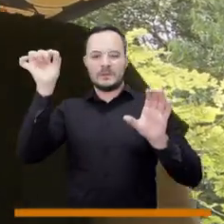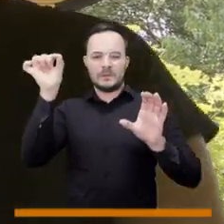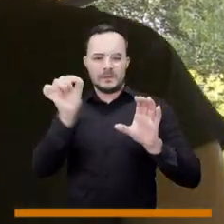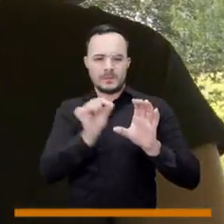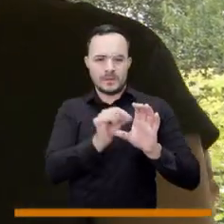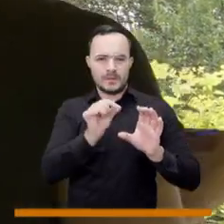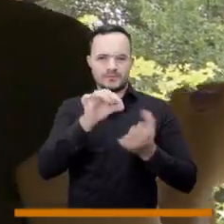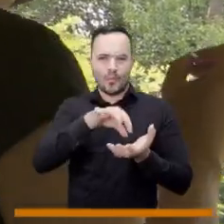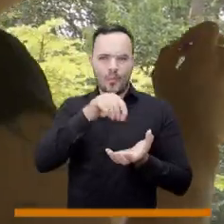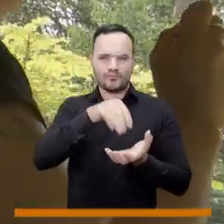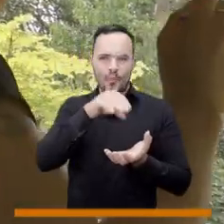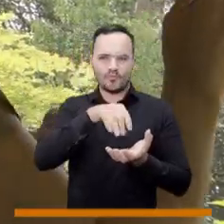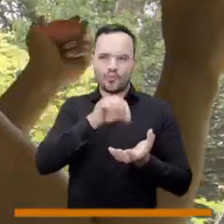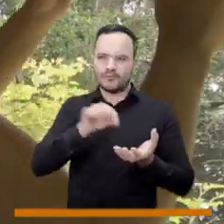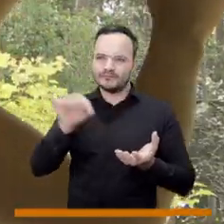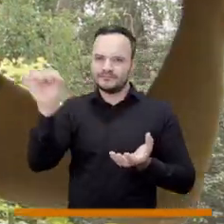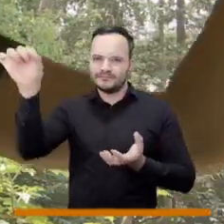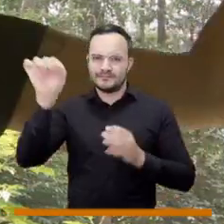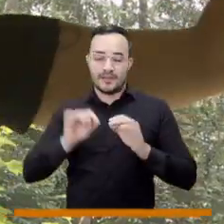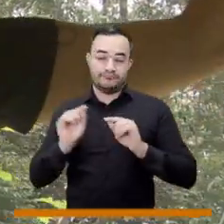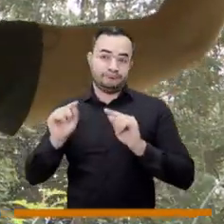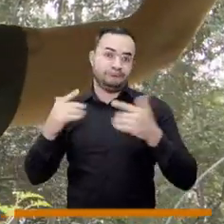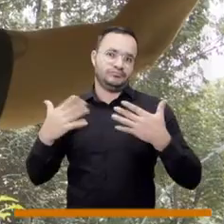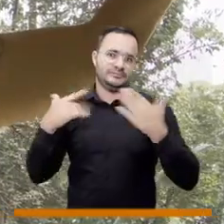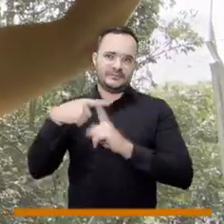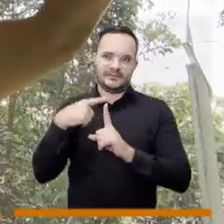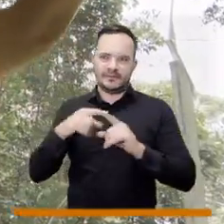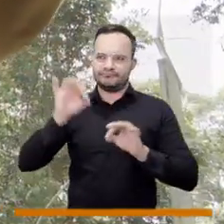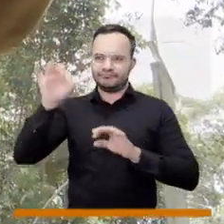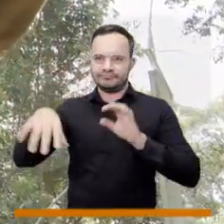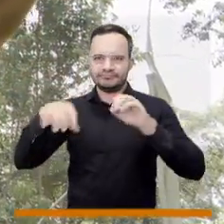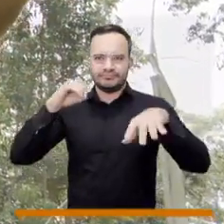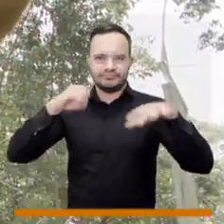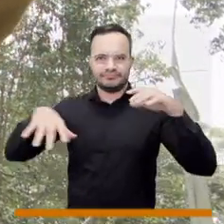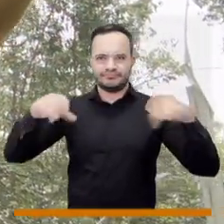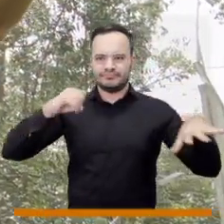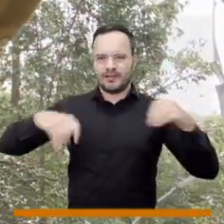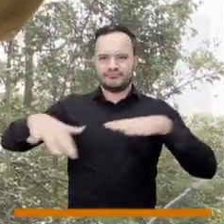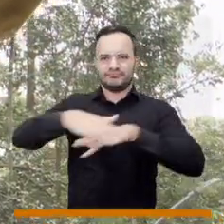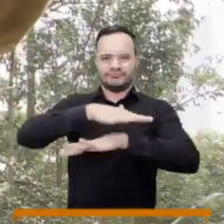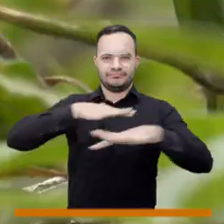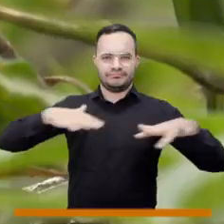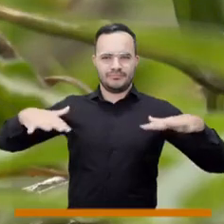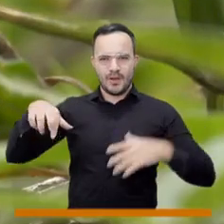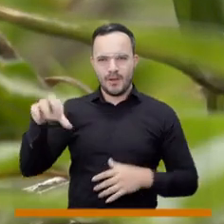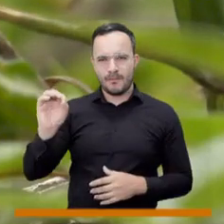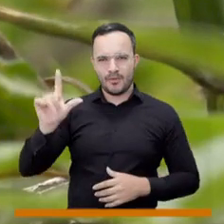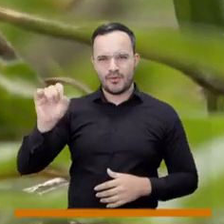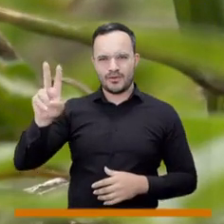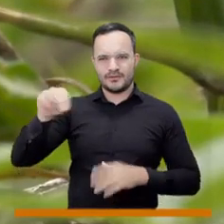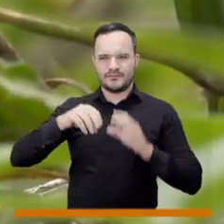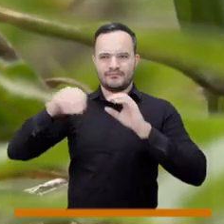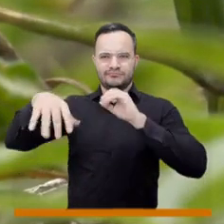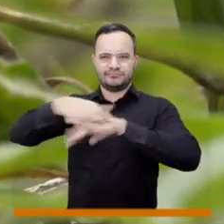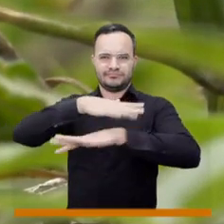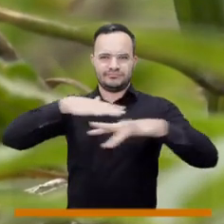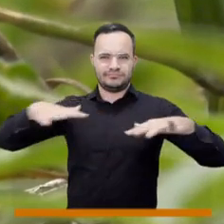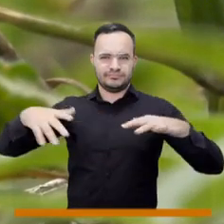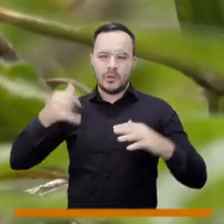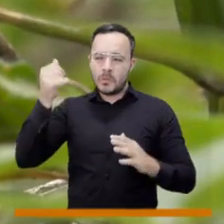interés en el cerro cierto un ecosistema los necesita a ellos y a muchos otros